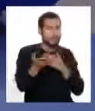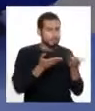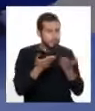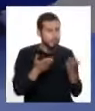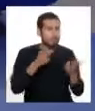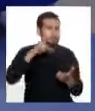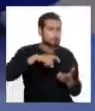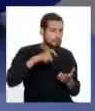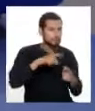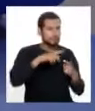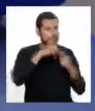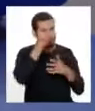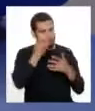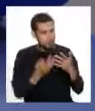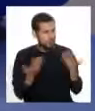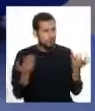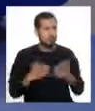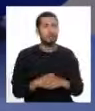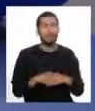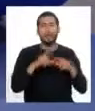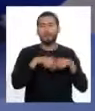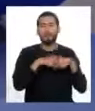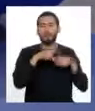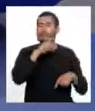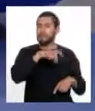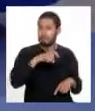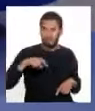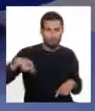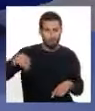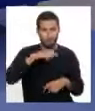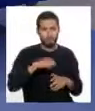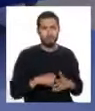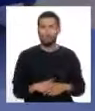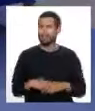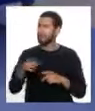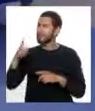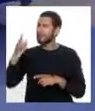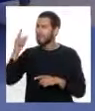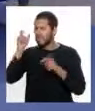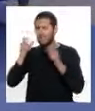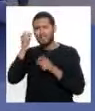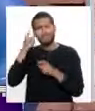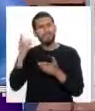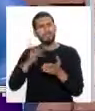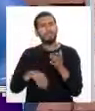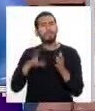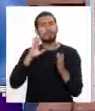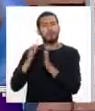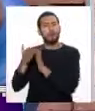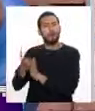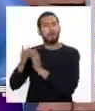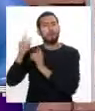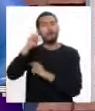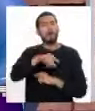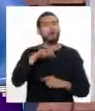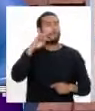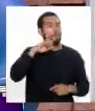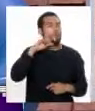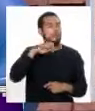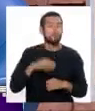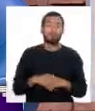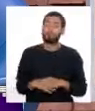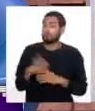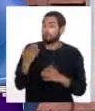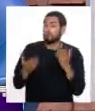que se requieran de acuerdo a las necesidades de cada uno de ellos. Para que la gente nos entienda, llega una pía a Puno y de